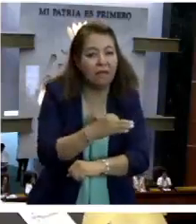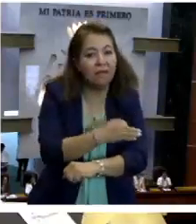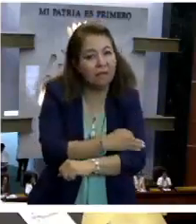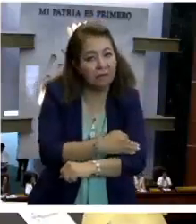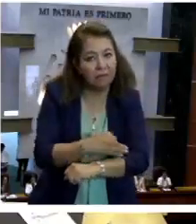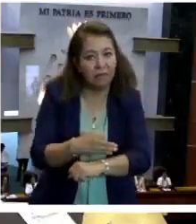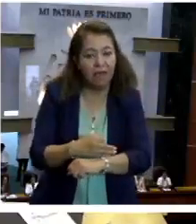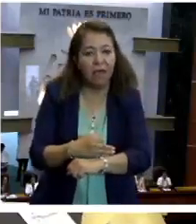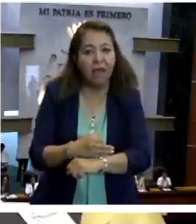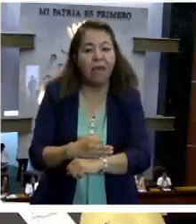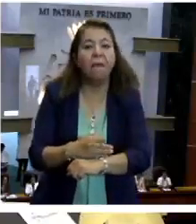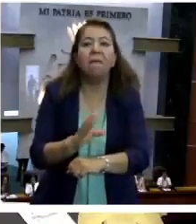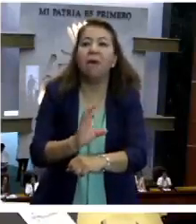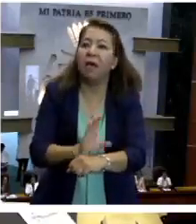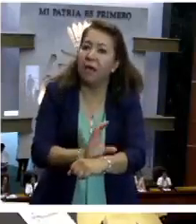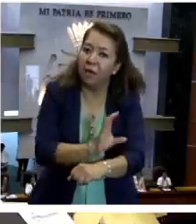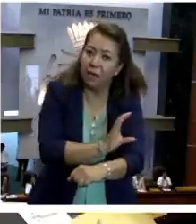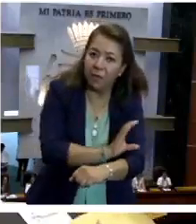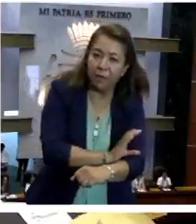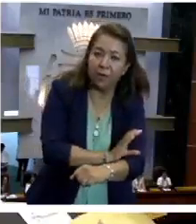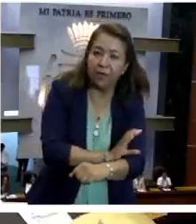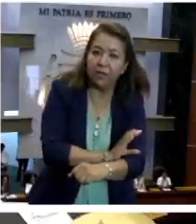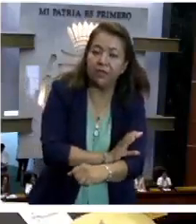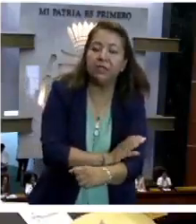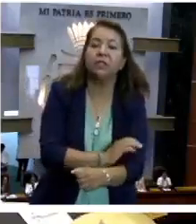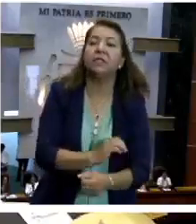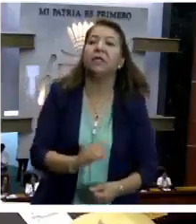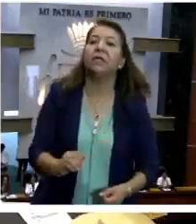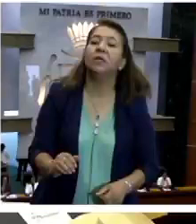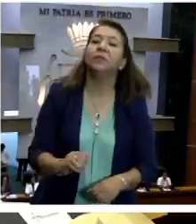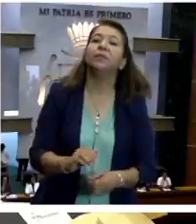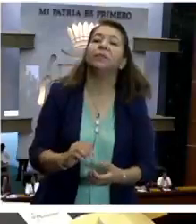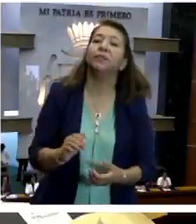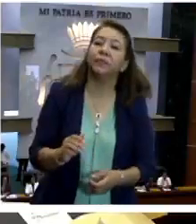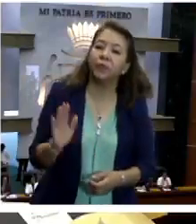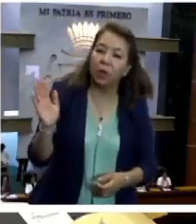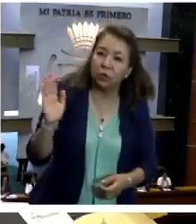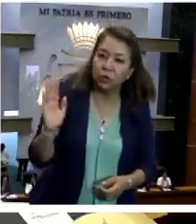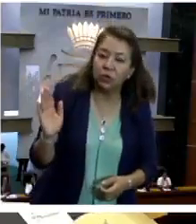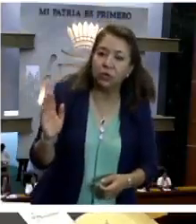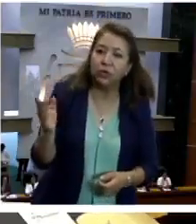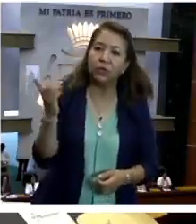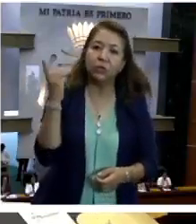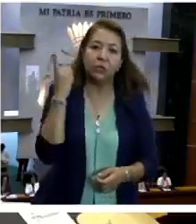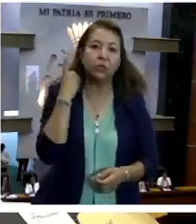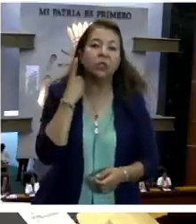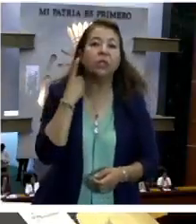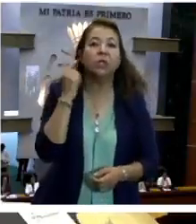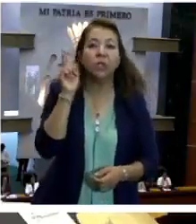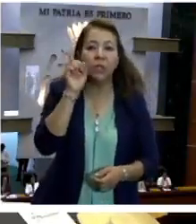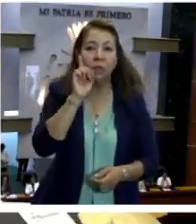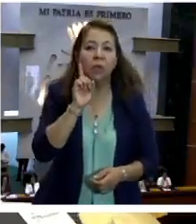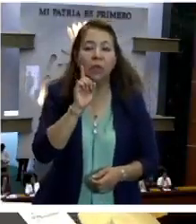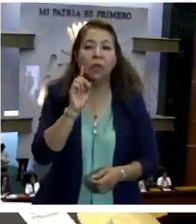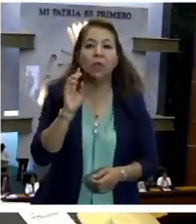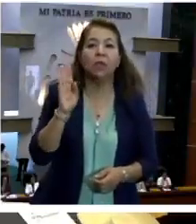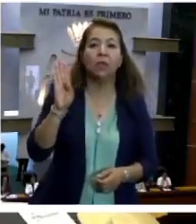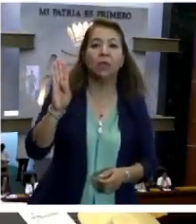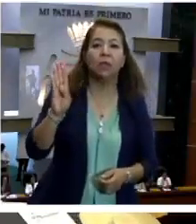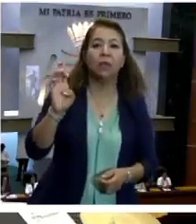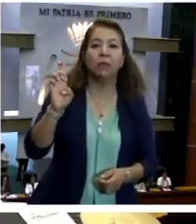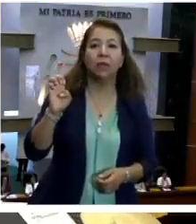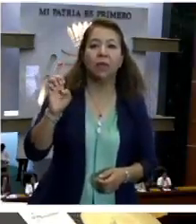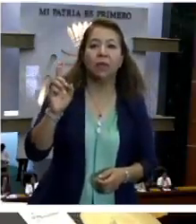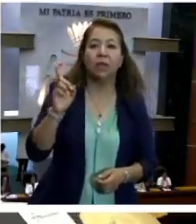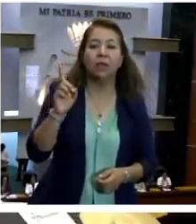acompañan. Saludo a la diputada Beatriz Mujica Morga, presidenta de la Comisión de